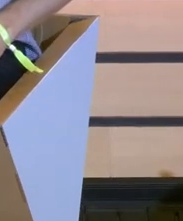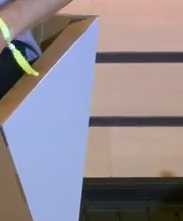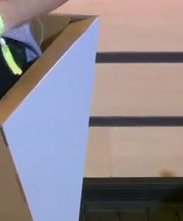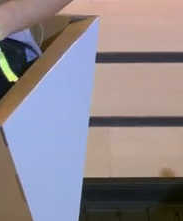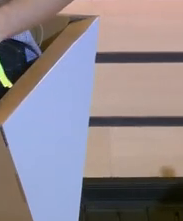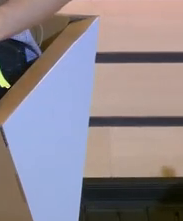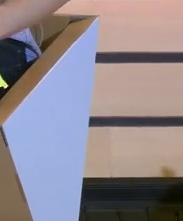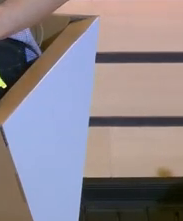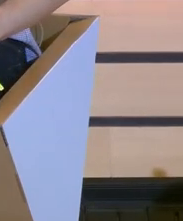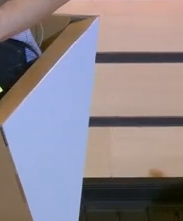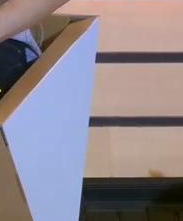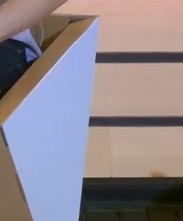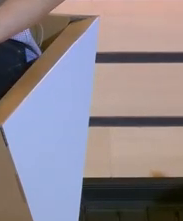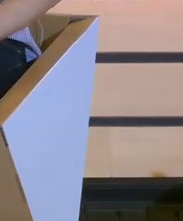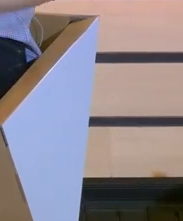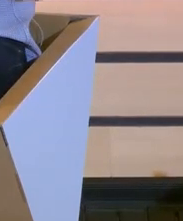minutos.